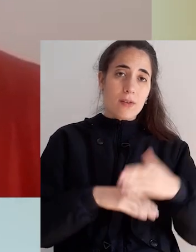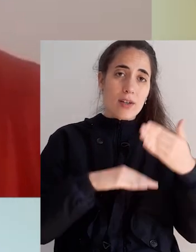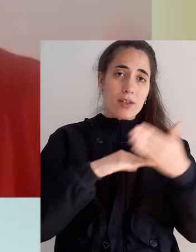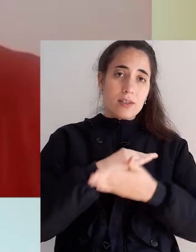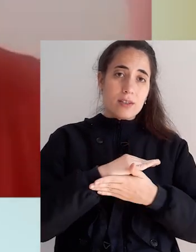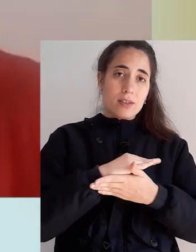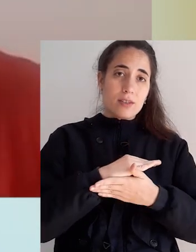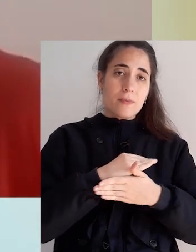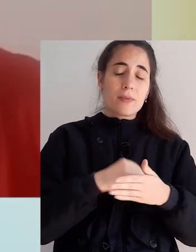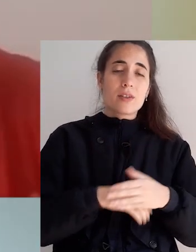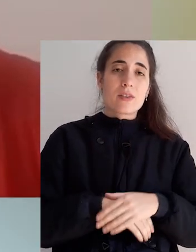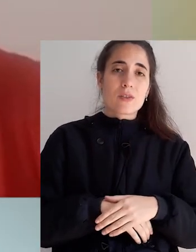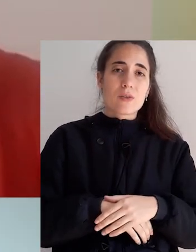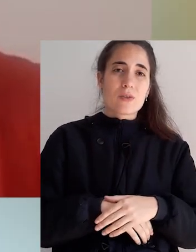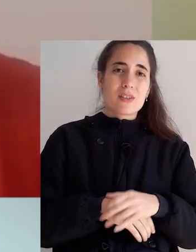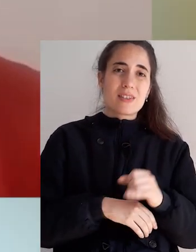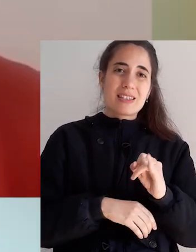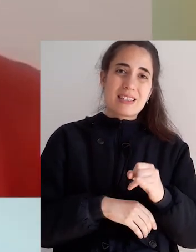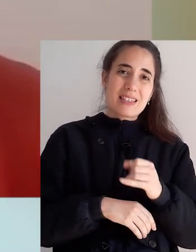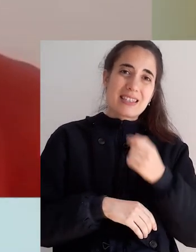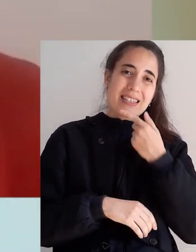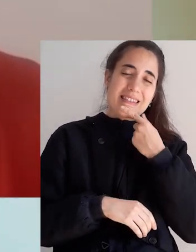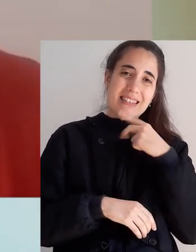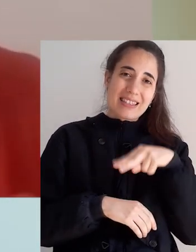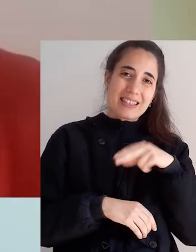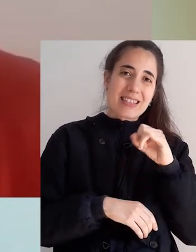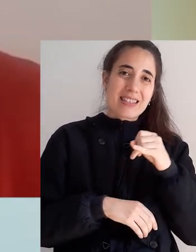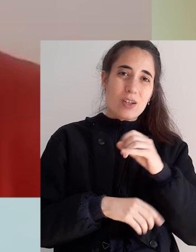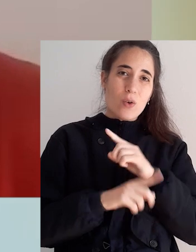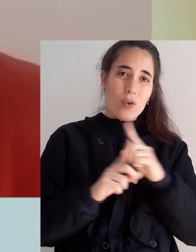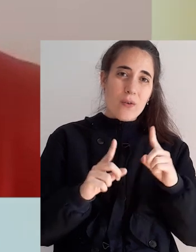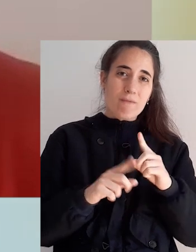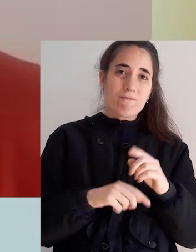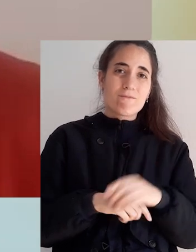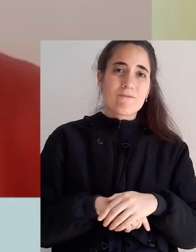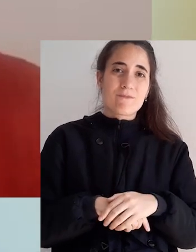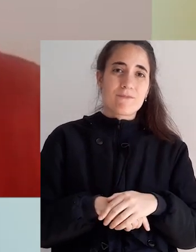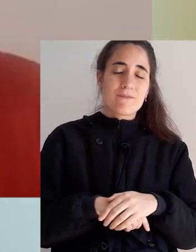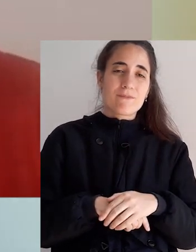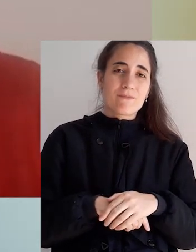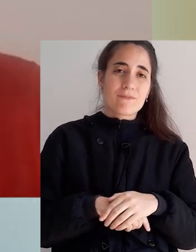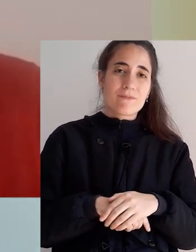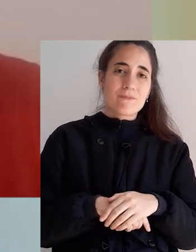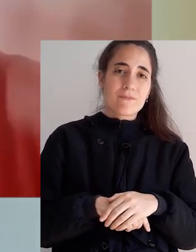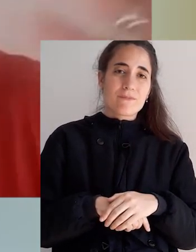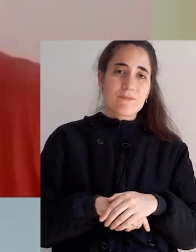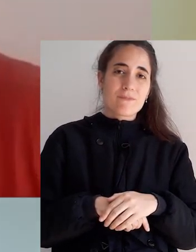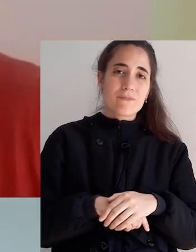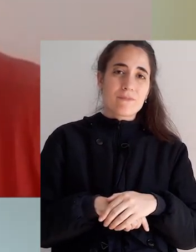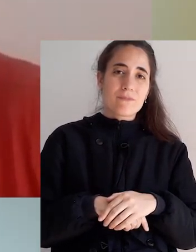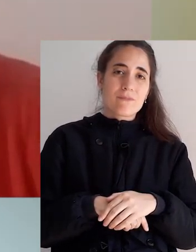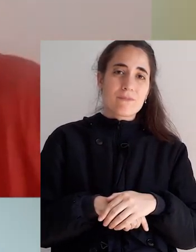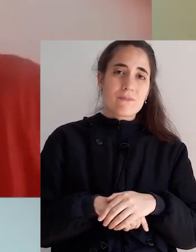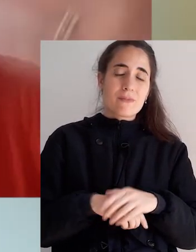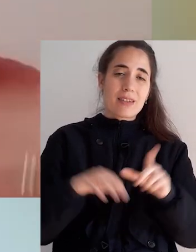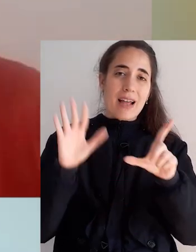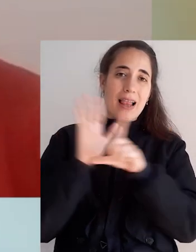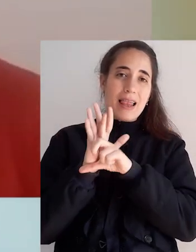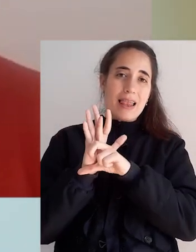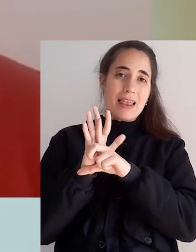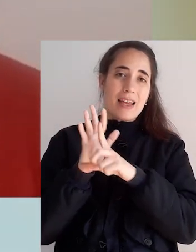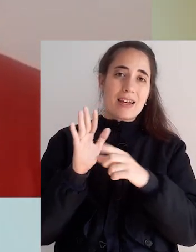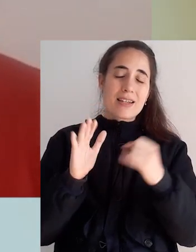a la persona, dentro de un marco regulatorio, poder tener trabajo